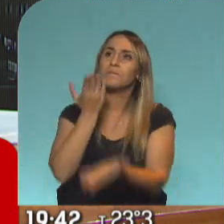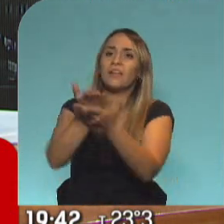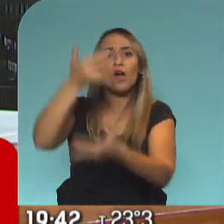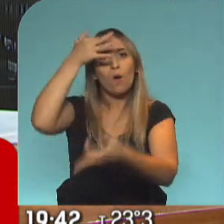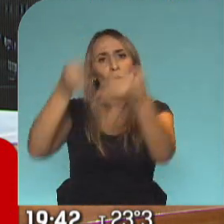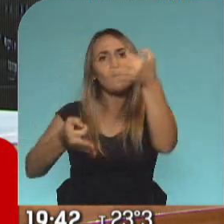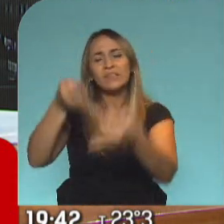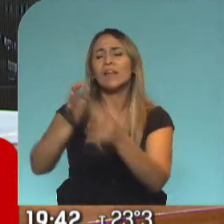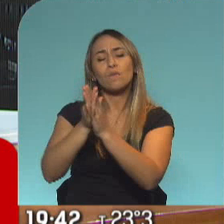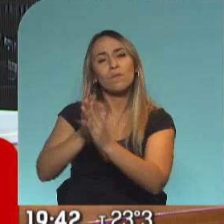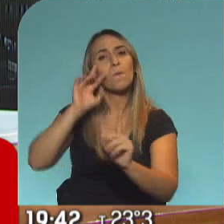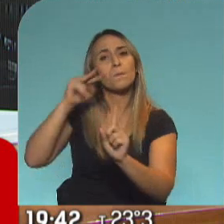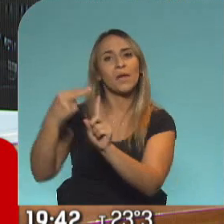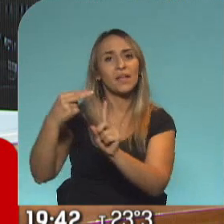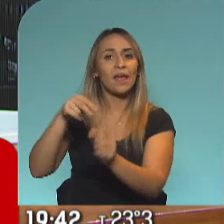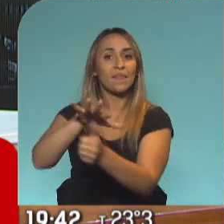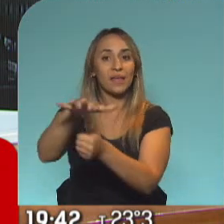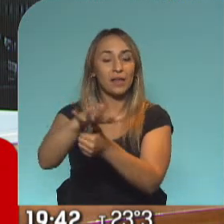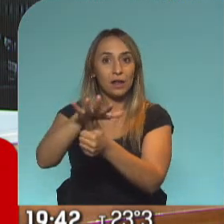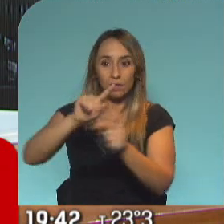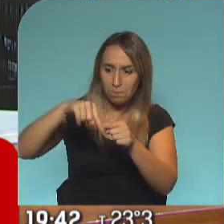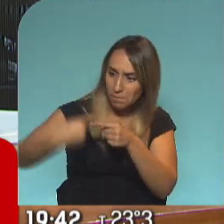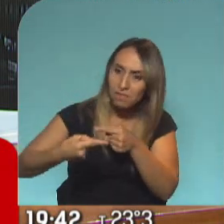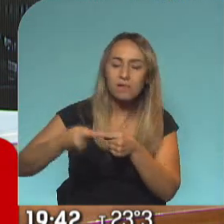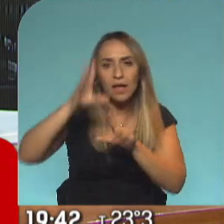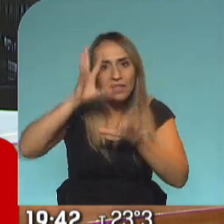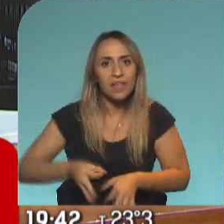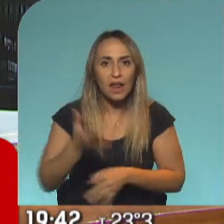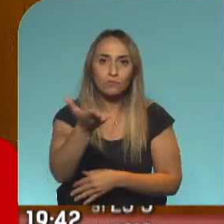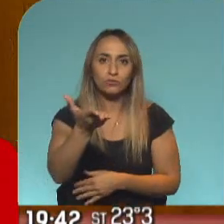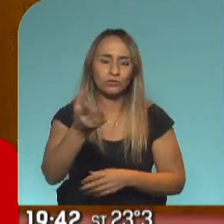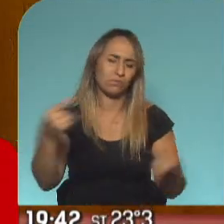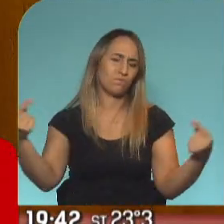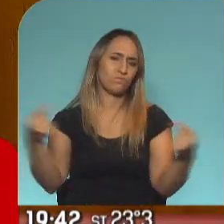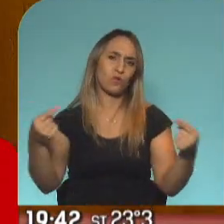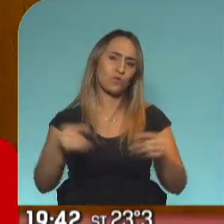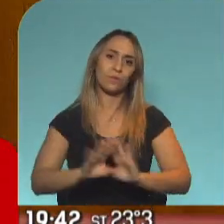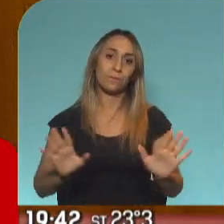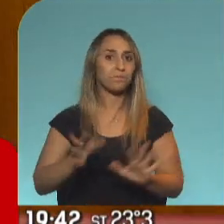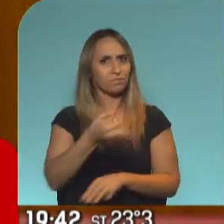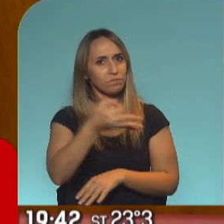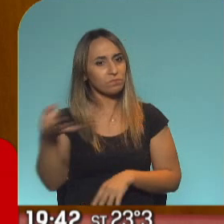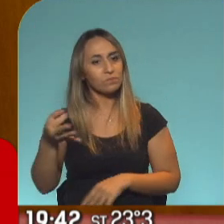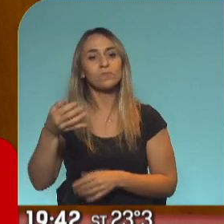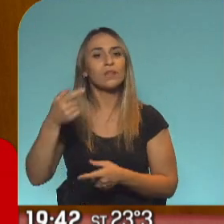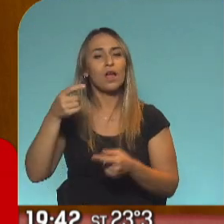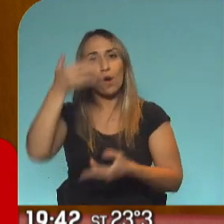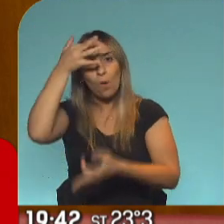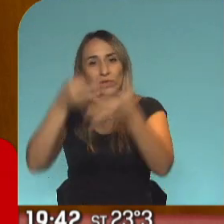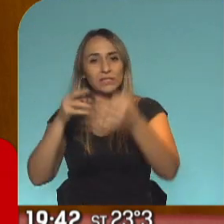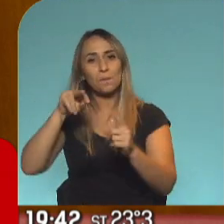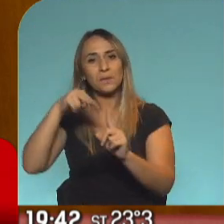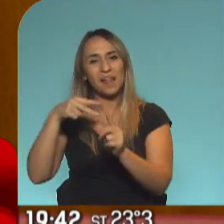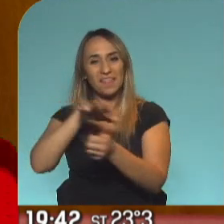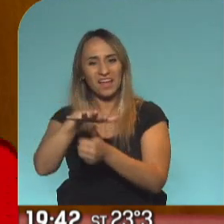Al otro día nos enteramos de tu fallo, contradictorio, ¿no? Totalmente contradictorio. No hay perspectiva de género, no se cuida a